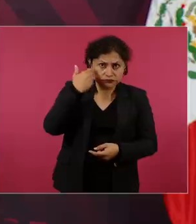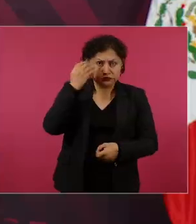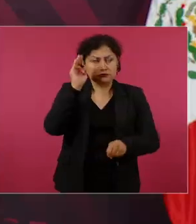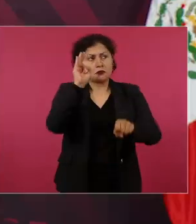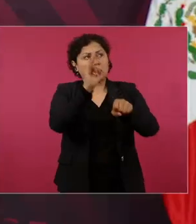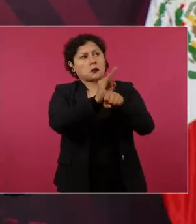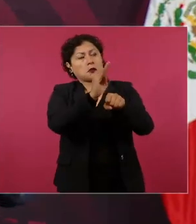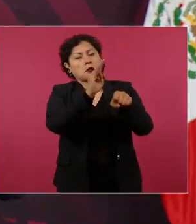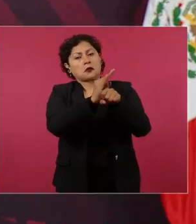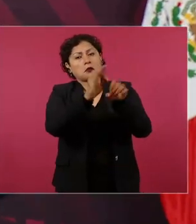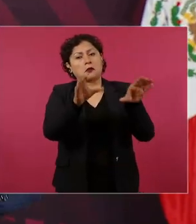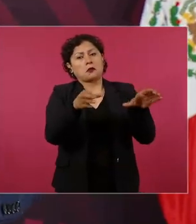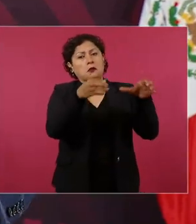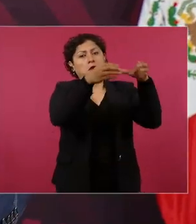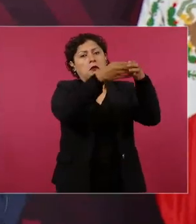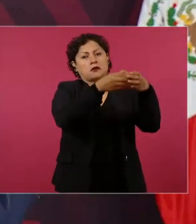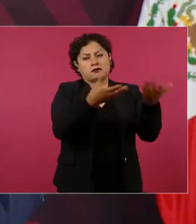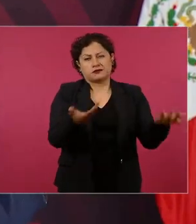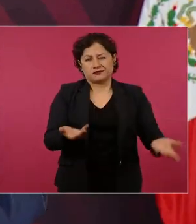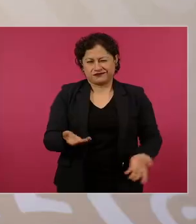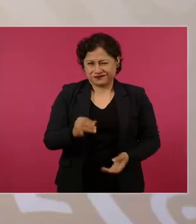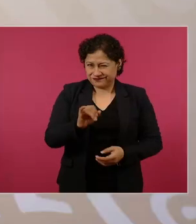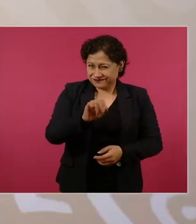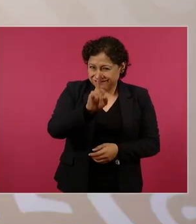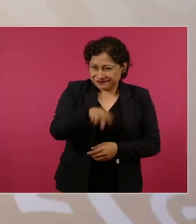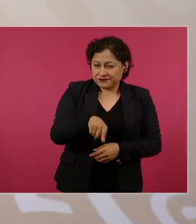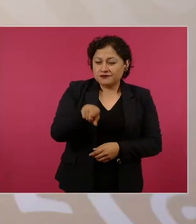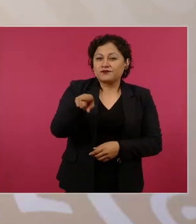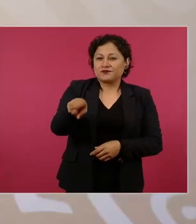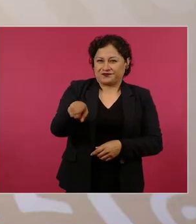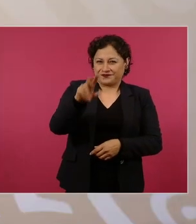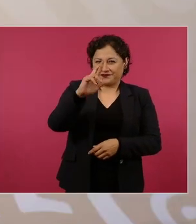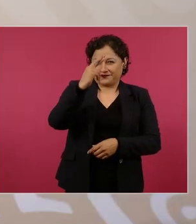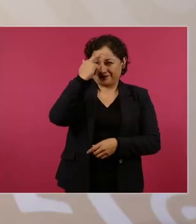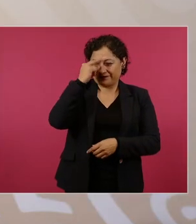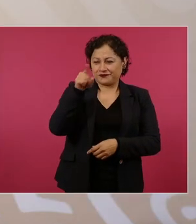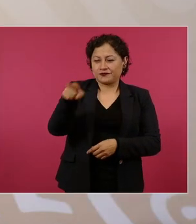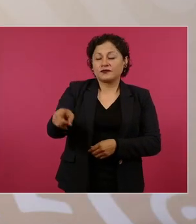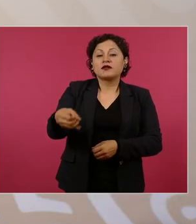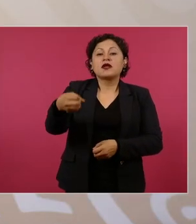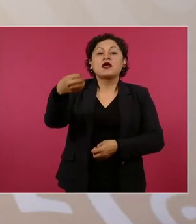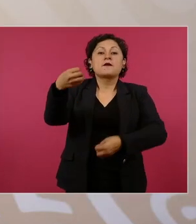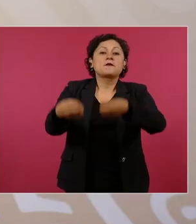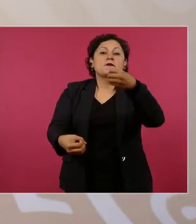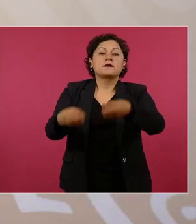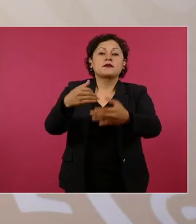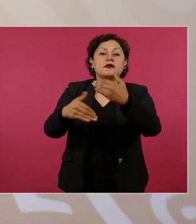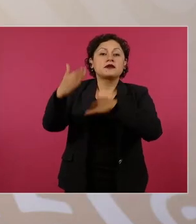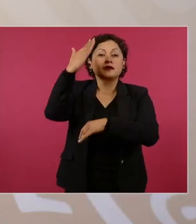Sí, el ministro que, por ejemplo, guardó en su cajón, que no tenía por qué pedir